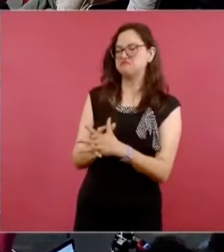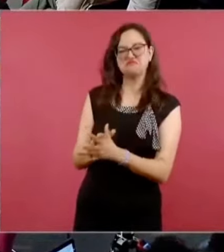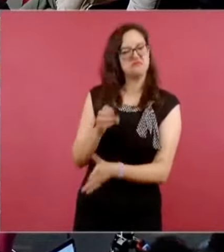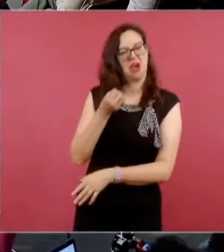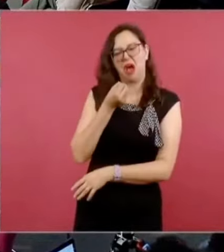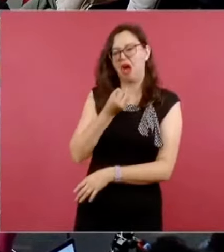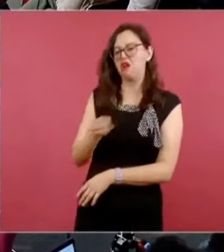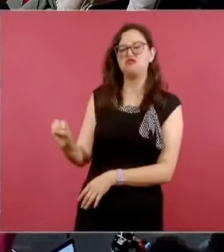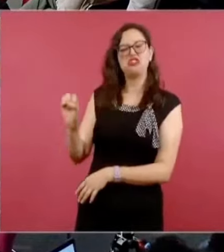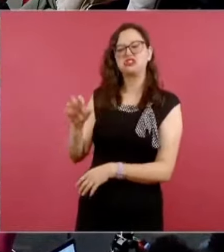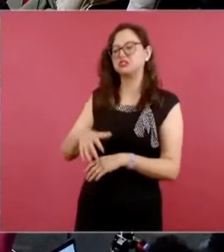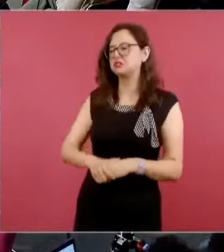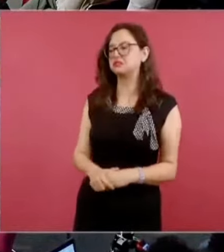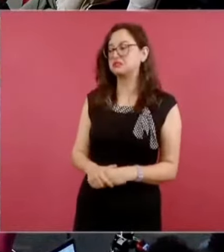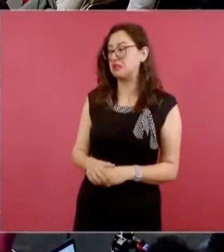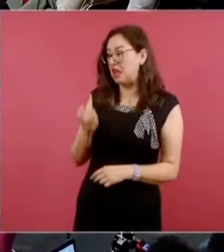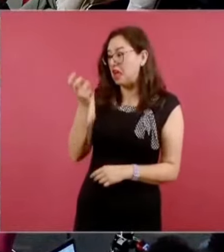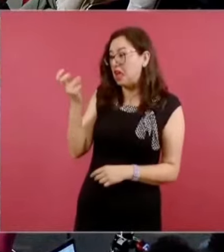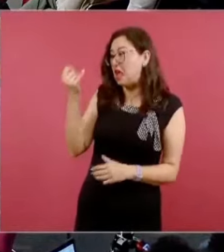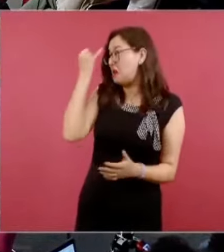que hay muchos también,